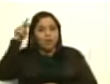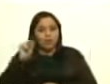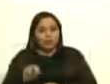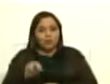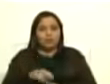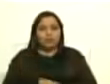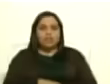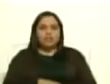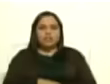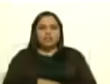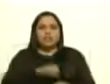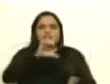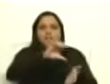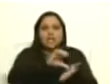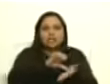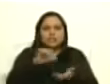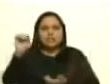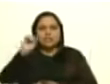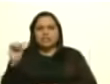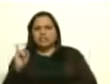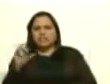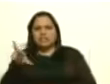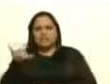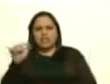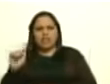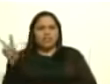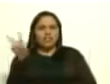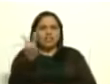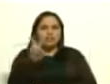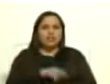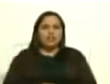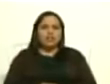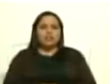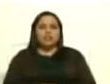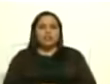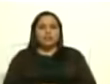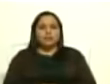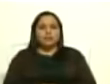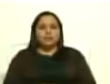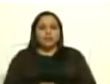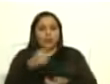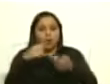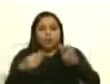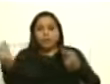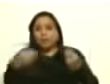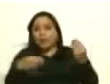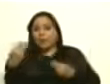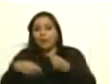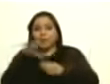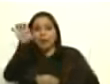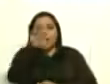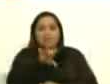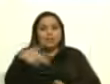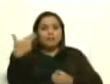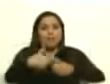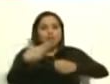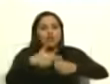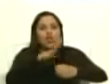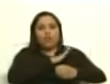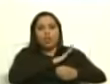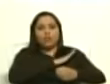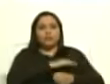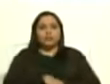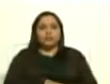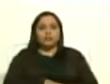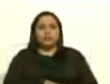Irak. Como decía el presidente Fernández, principalmente países productores de petróleo, productores de energía, que encara hoy